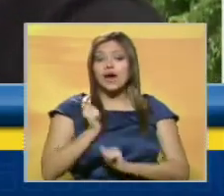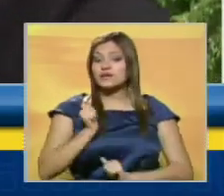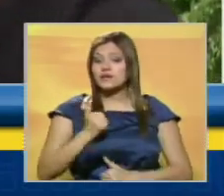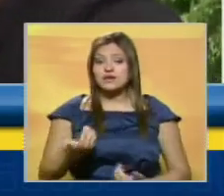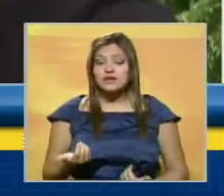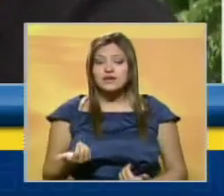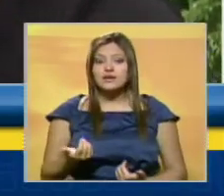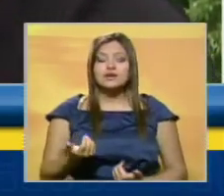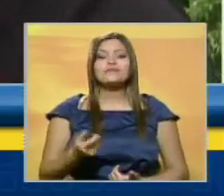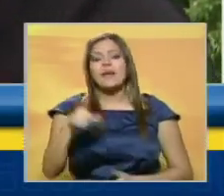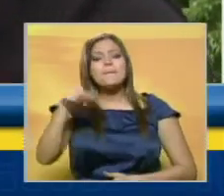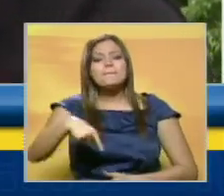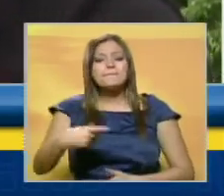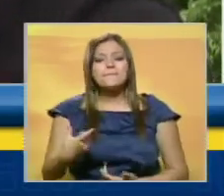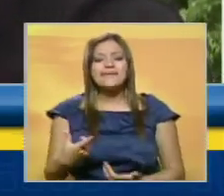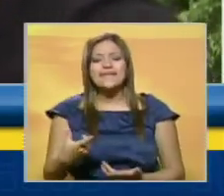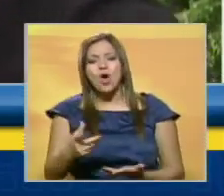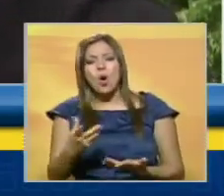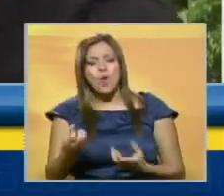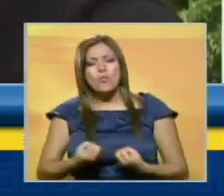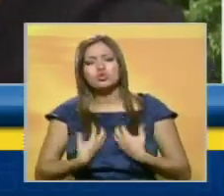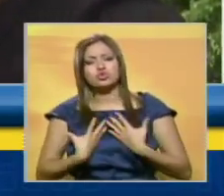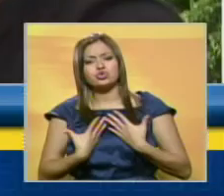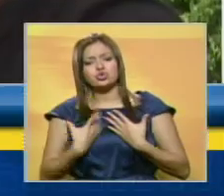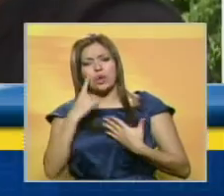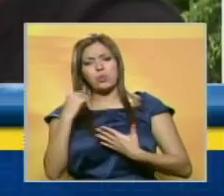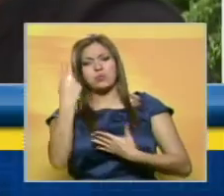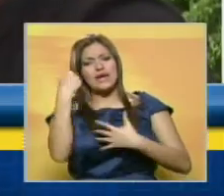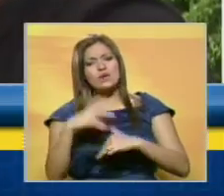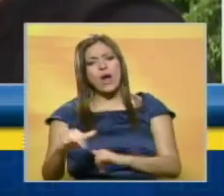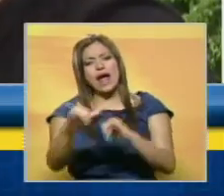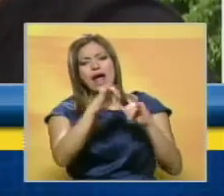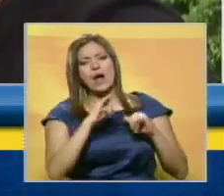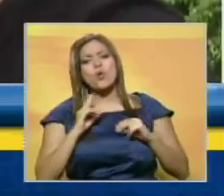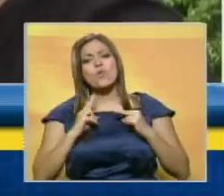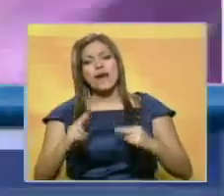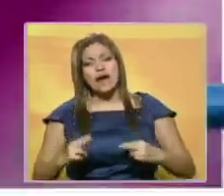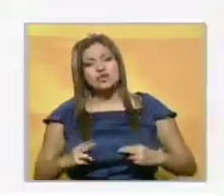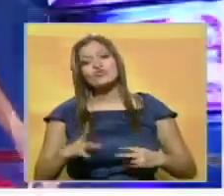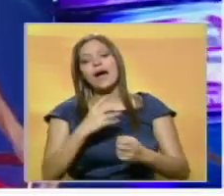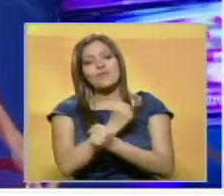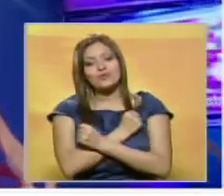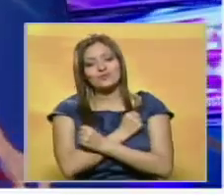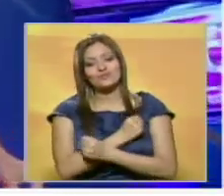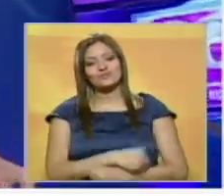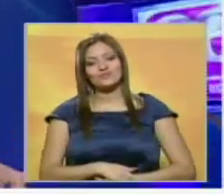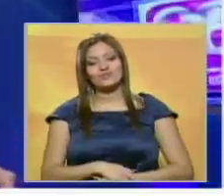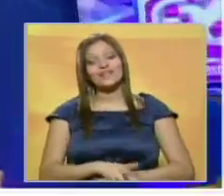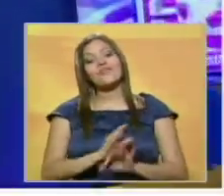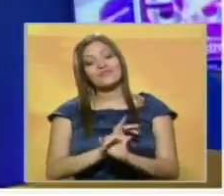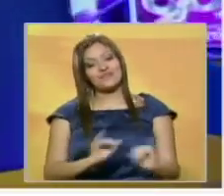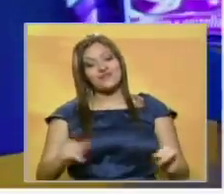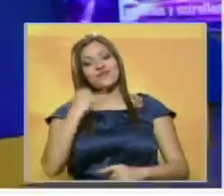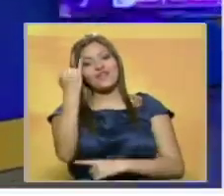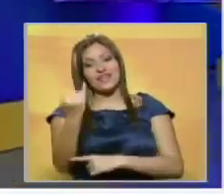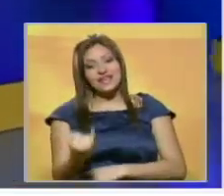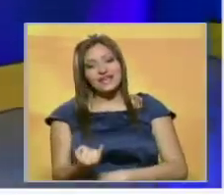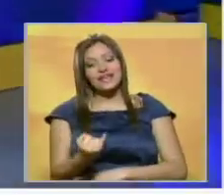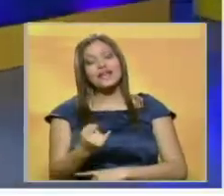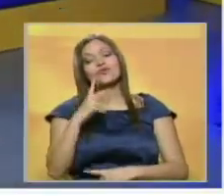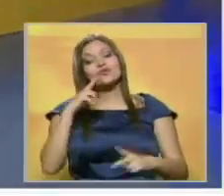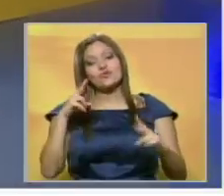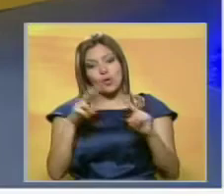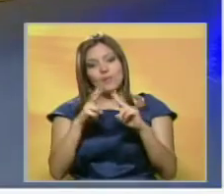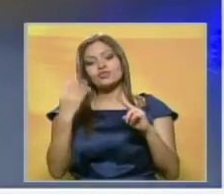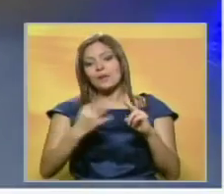con una premisa y una emoción que es igual para el ser humano, que es el amor. De esta manera llegamos al final. Yo soy Federica Guzmán y los